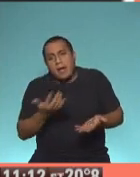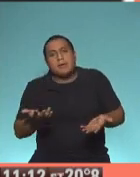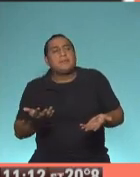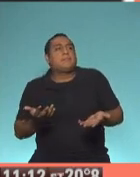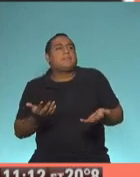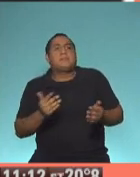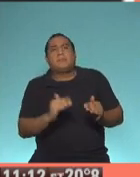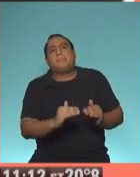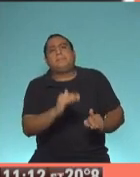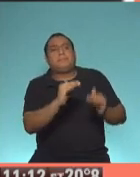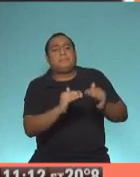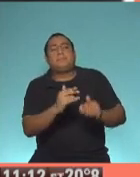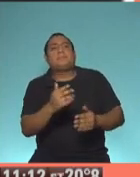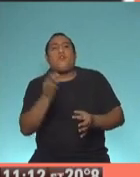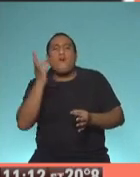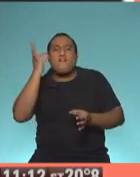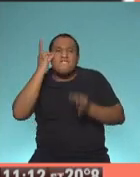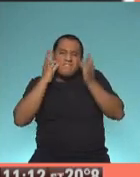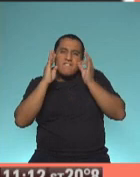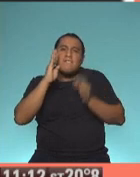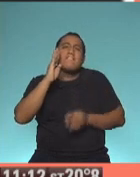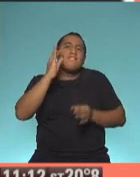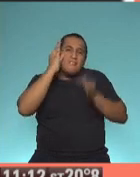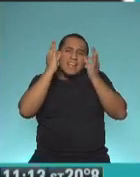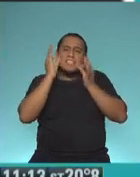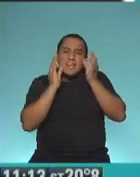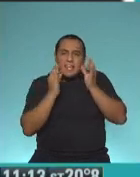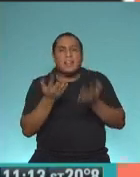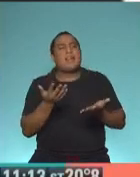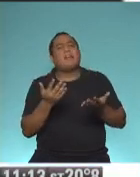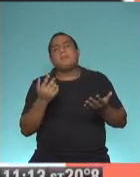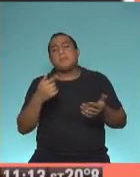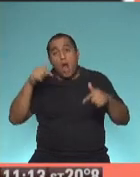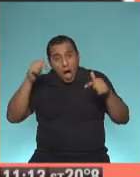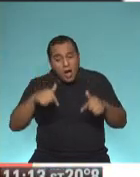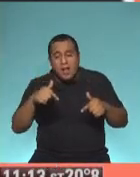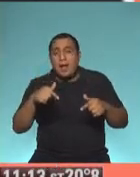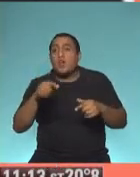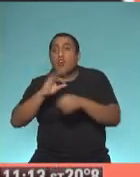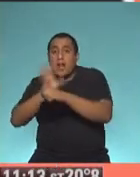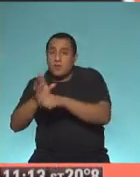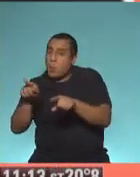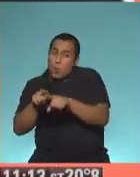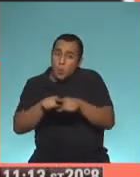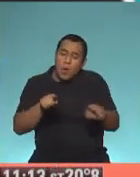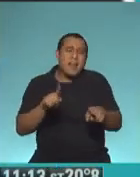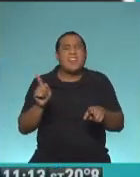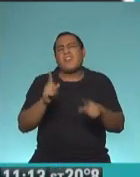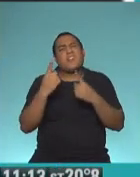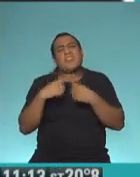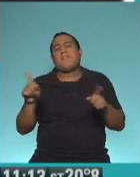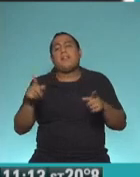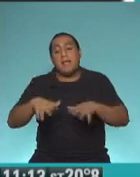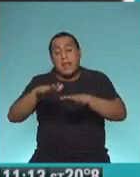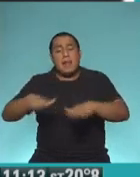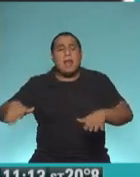poquito mayores antes de las vacunas con varicela, etcétera, ¿no? Esto no se parece en nada y no es un problema para los chicos. El problema de los